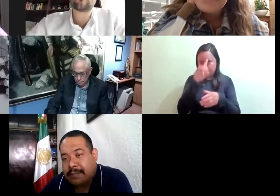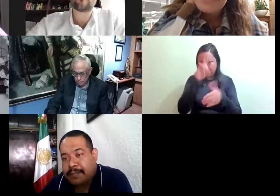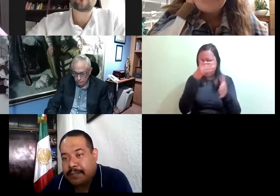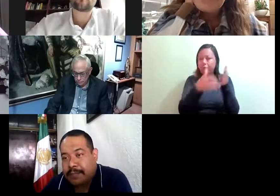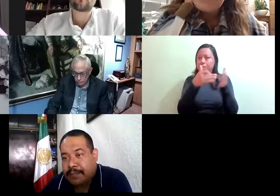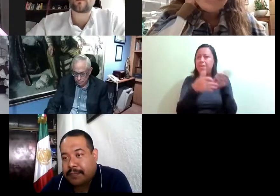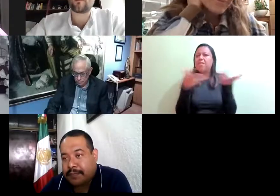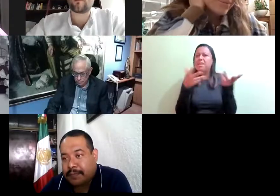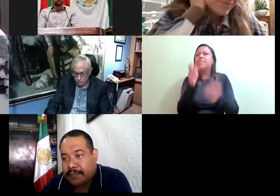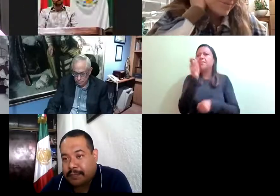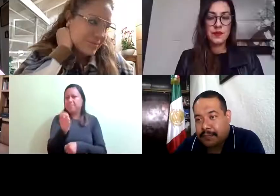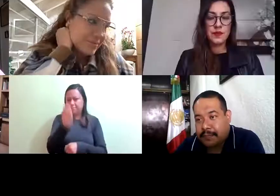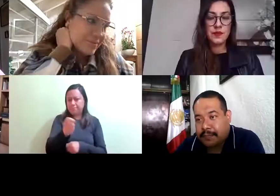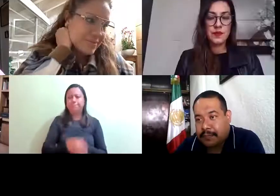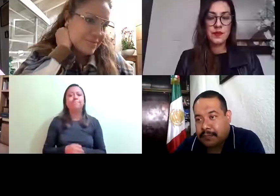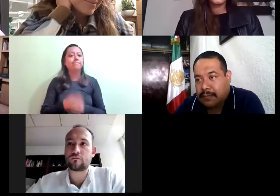presidente.